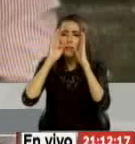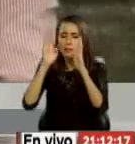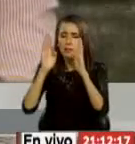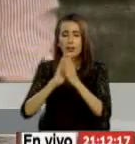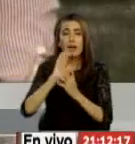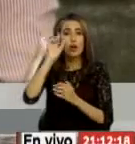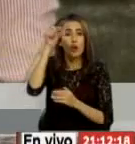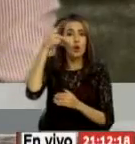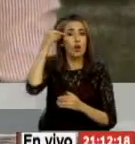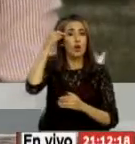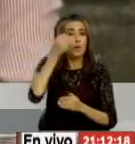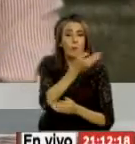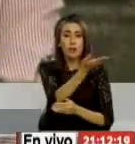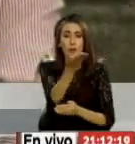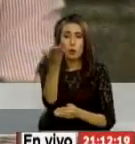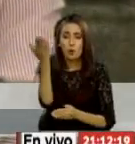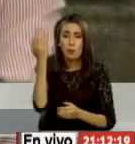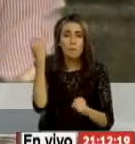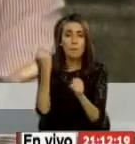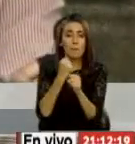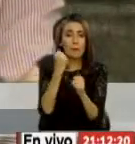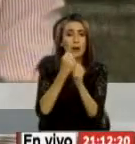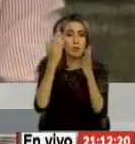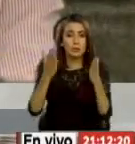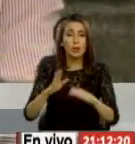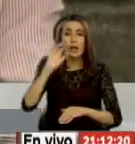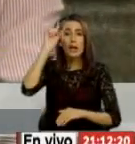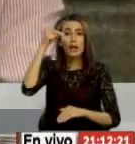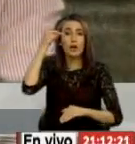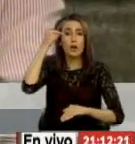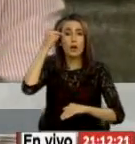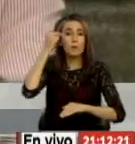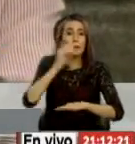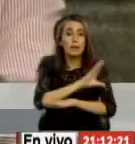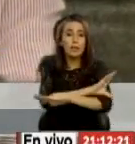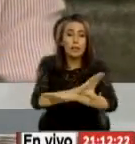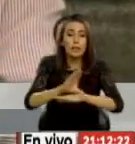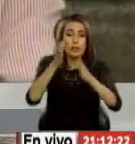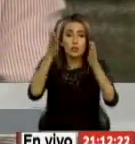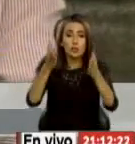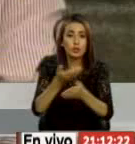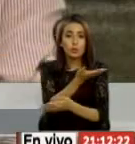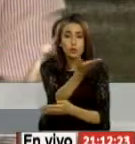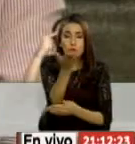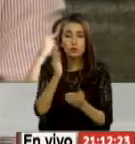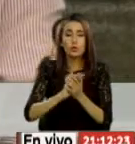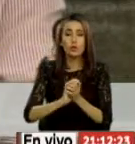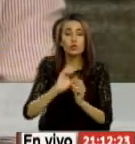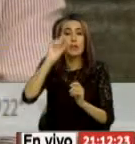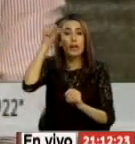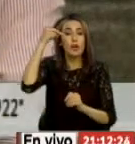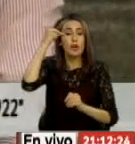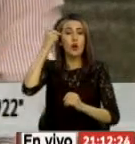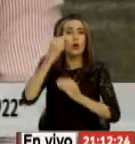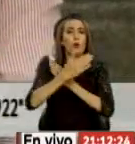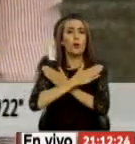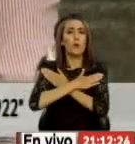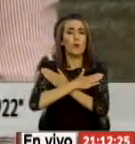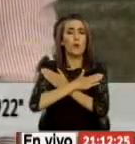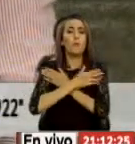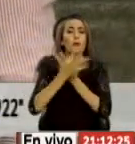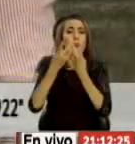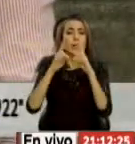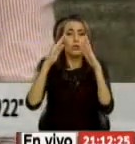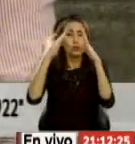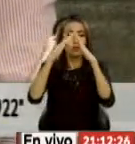gobierno de los obreros, somos el gobierno de los campesinos, somos el gobierno de las amas de casa, somos el gobierno de